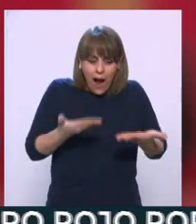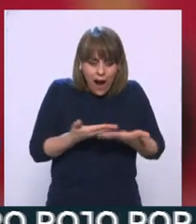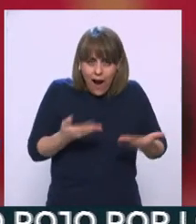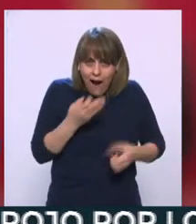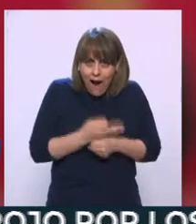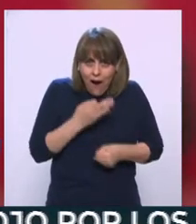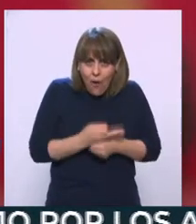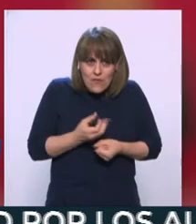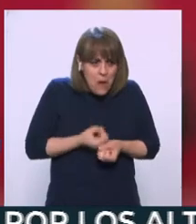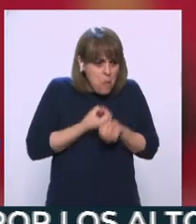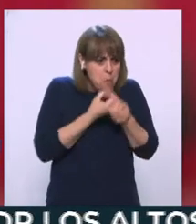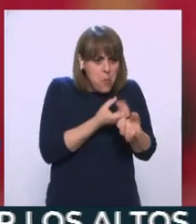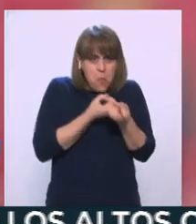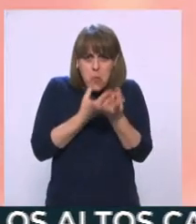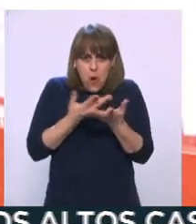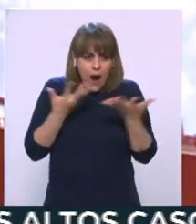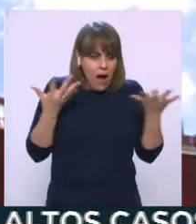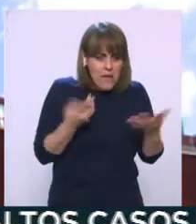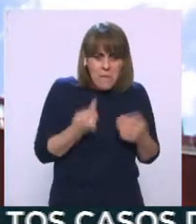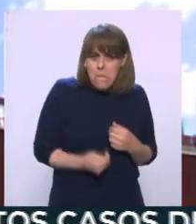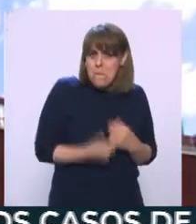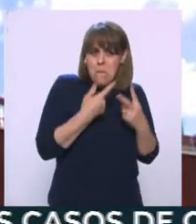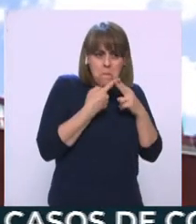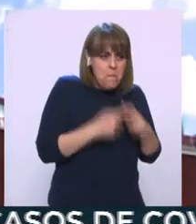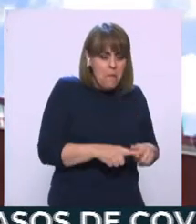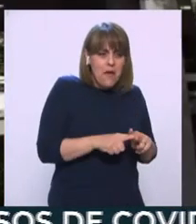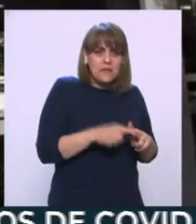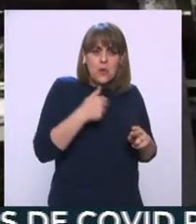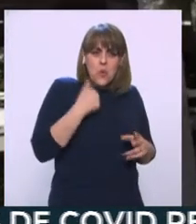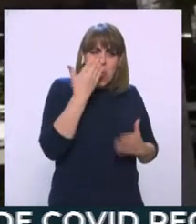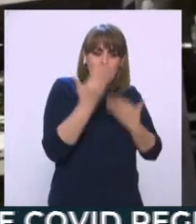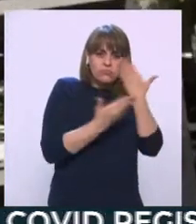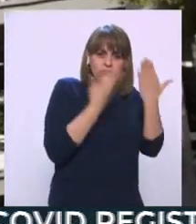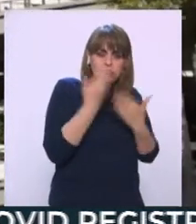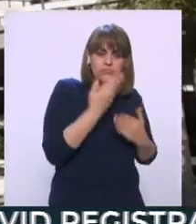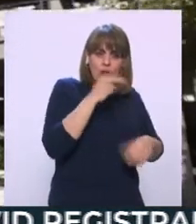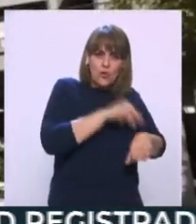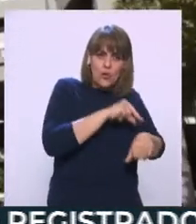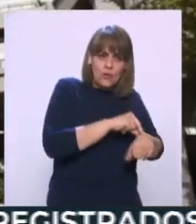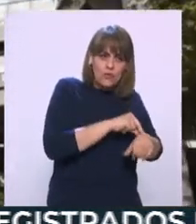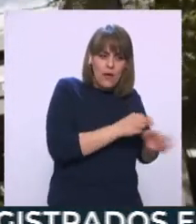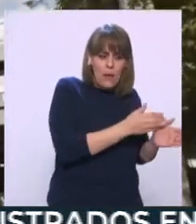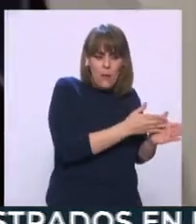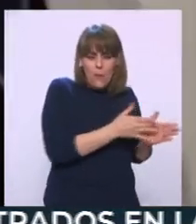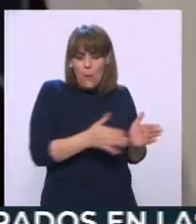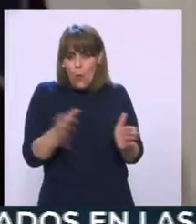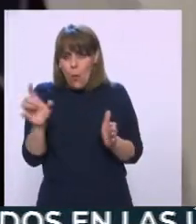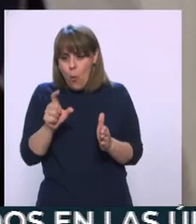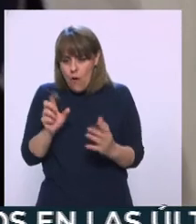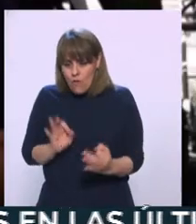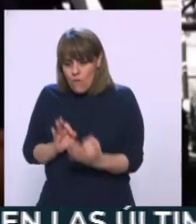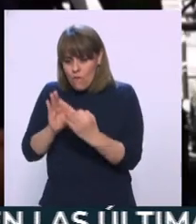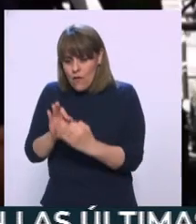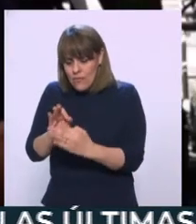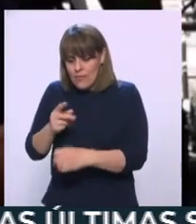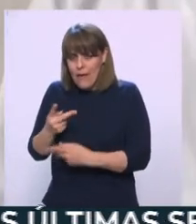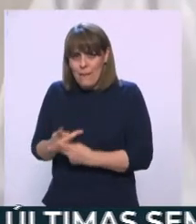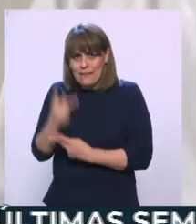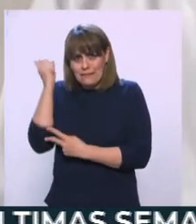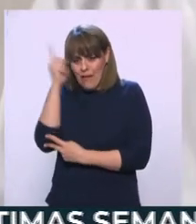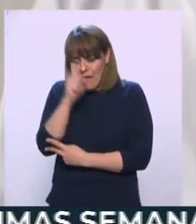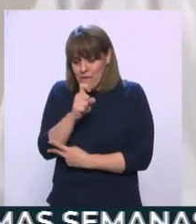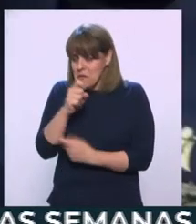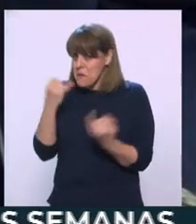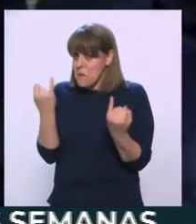Desde las primeras prácticas en la facultad hasta las horas más difíciles frente a los pacientes y